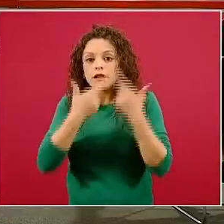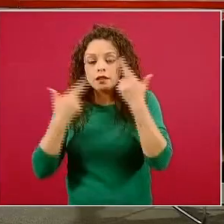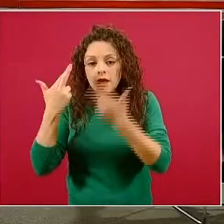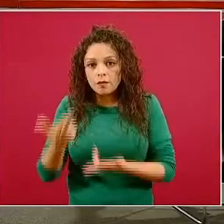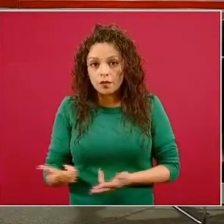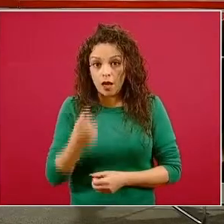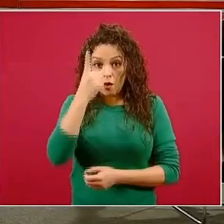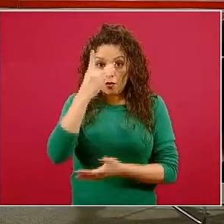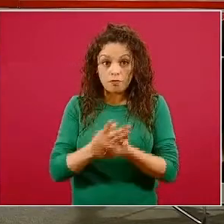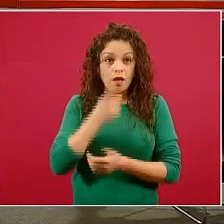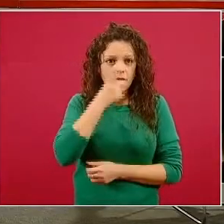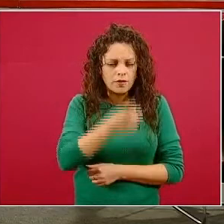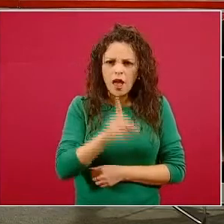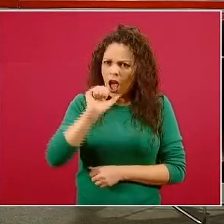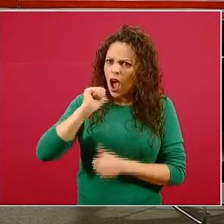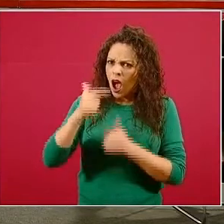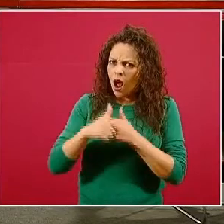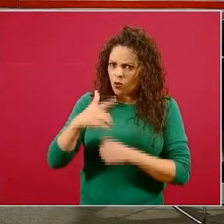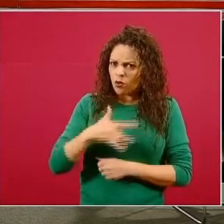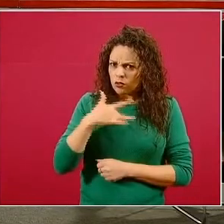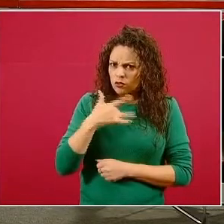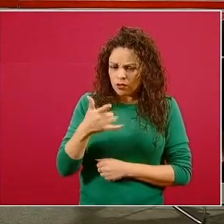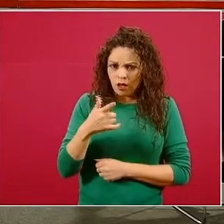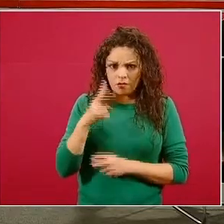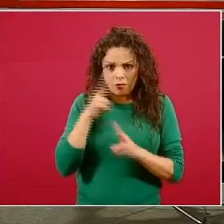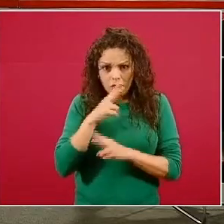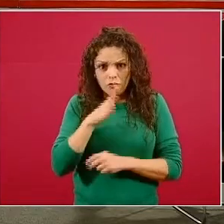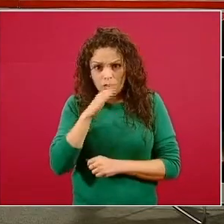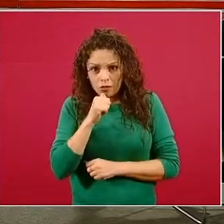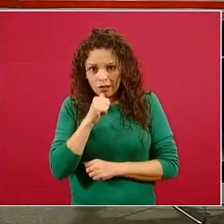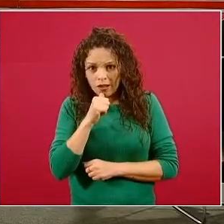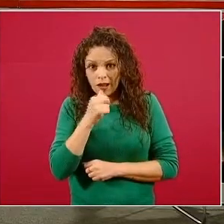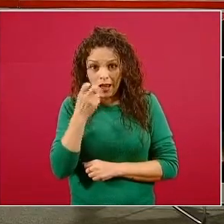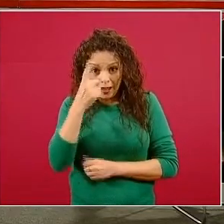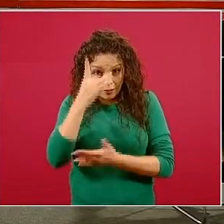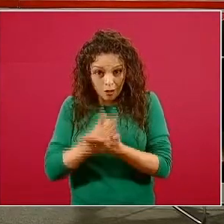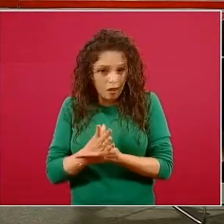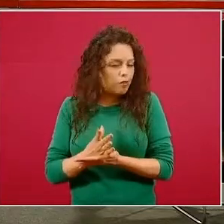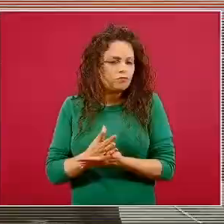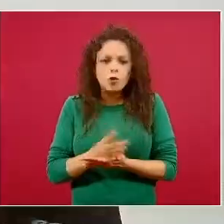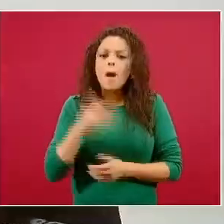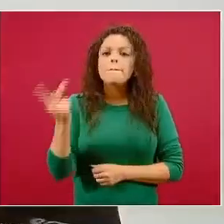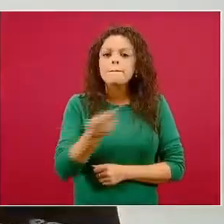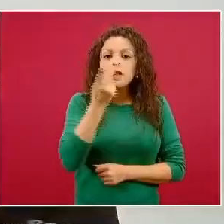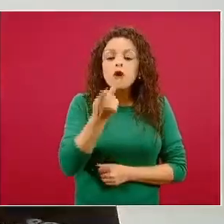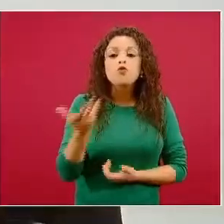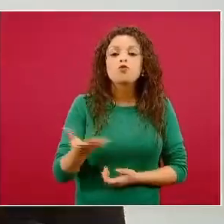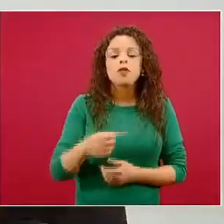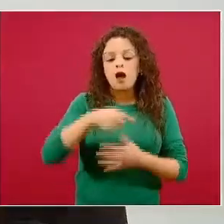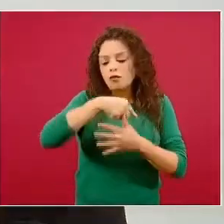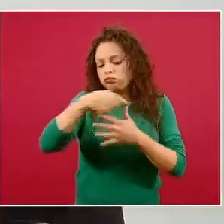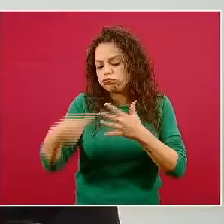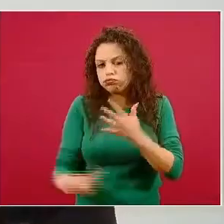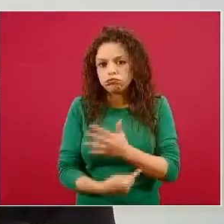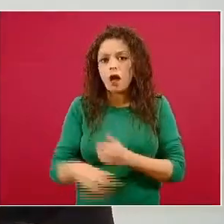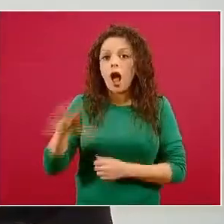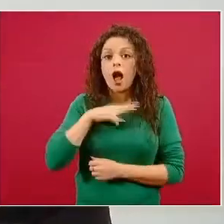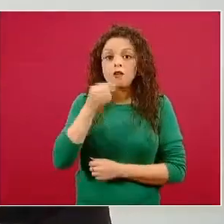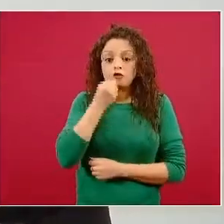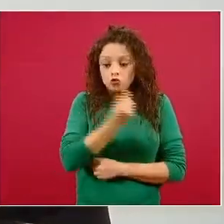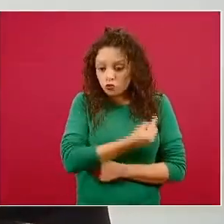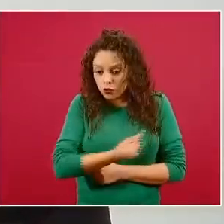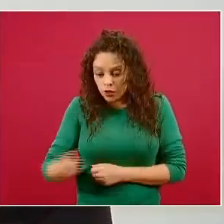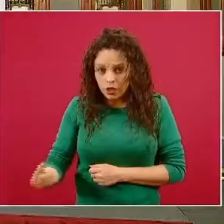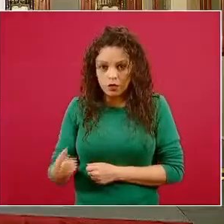tiene síntomas respiratorios, es identificar a las personas de riesgo, es preguntarles si vive un adulto mayor, un niño menor de 5 años y